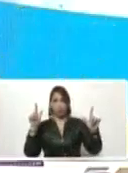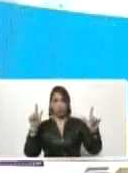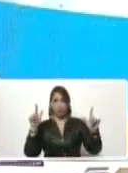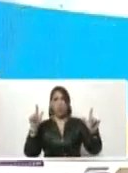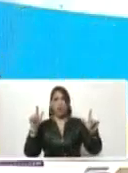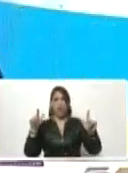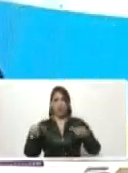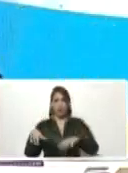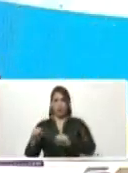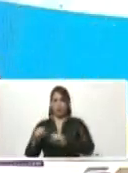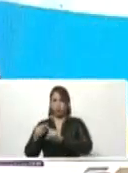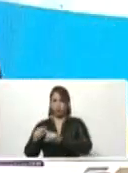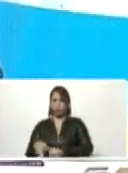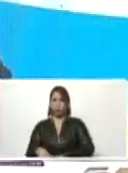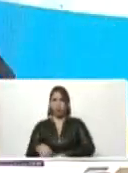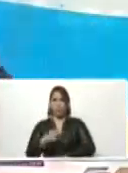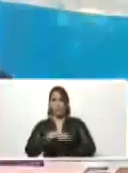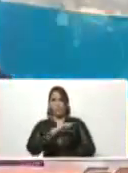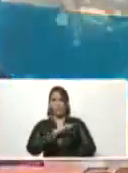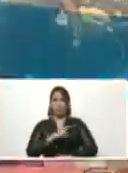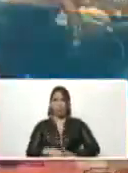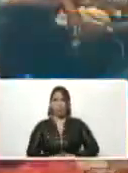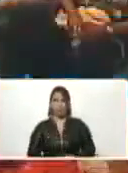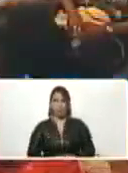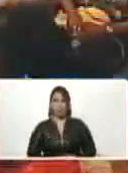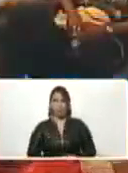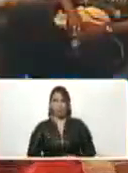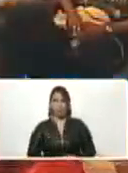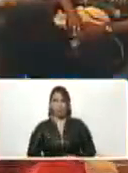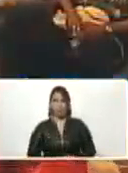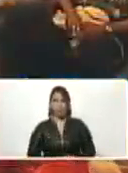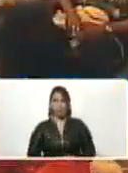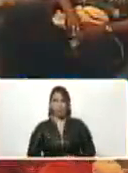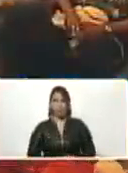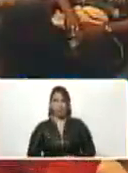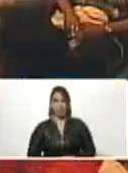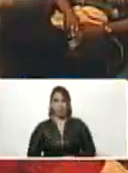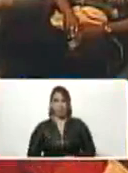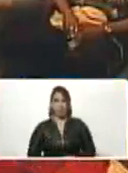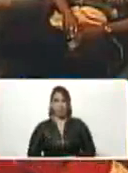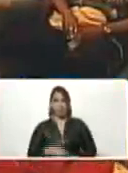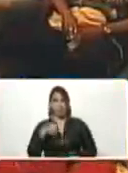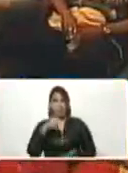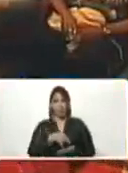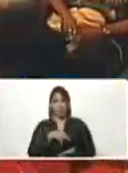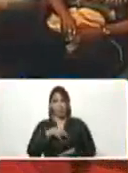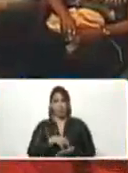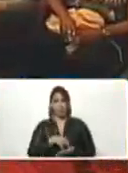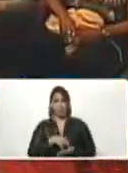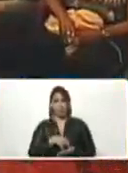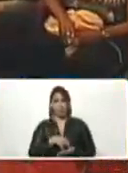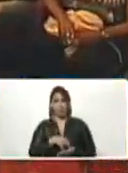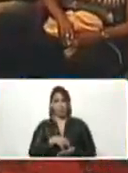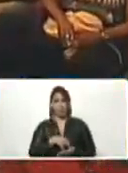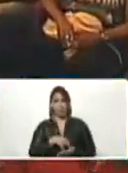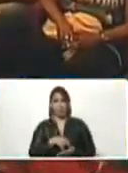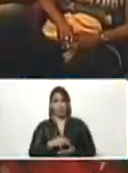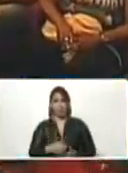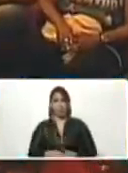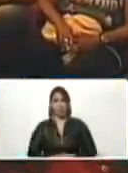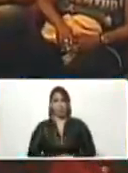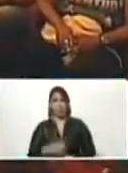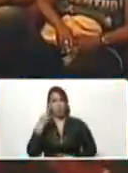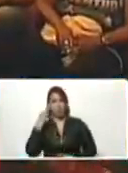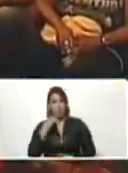españoles imperiales, imperialistas. Y vino Carabobo e inmediatamente